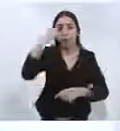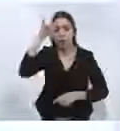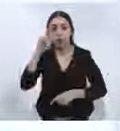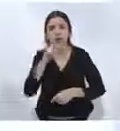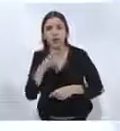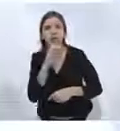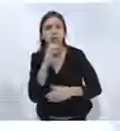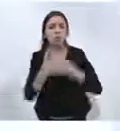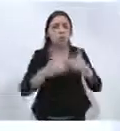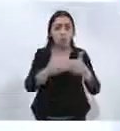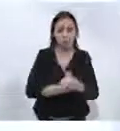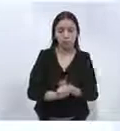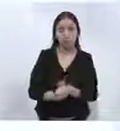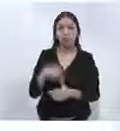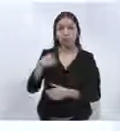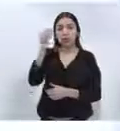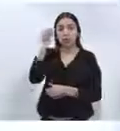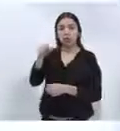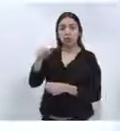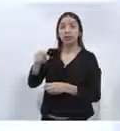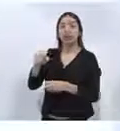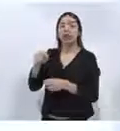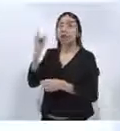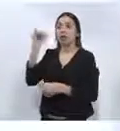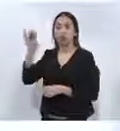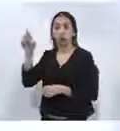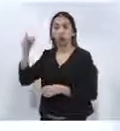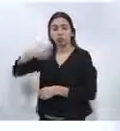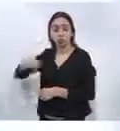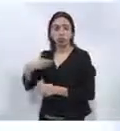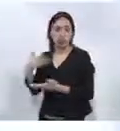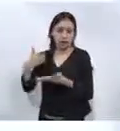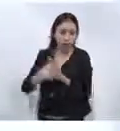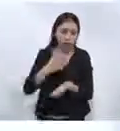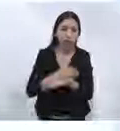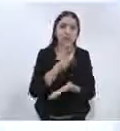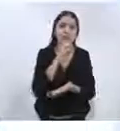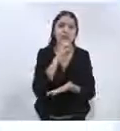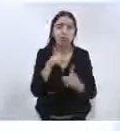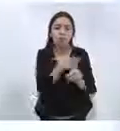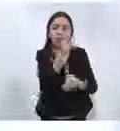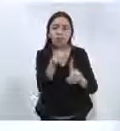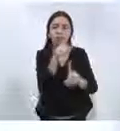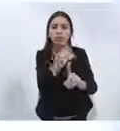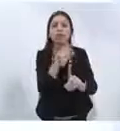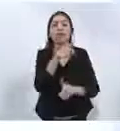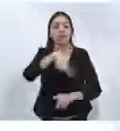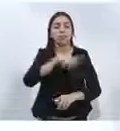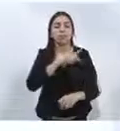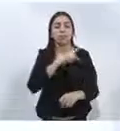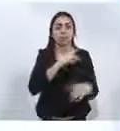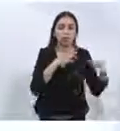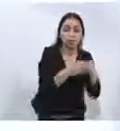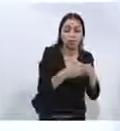los clientes de esta empresa, ¿verdad? Y ellos justamente van a enfocarse en los pequeños y medianos productores, los